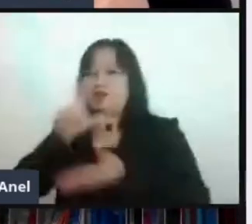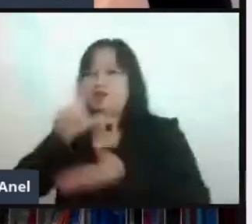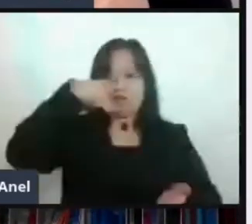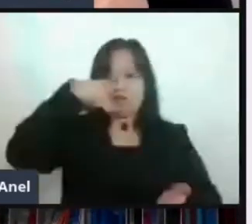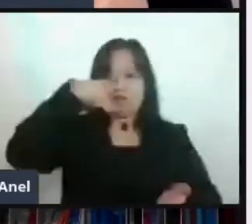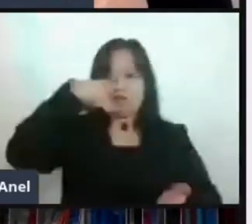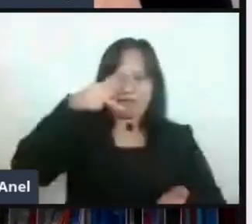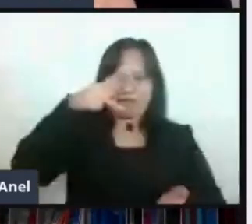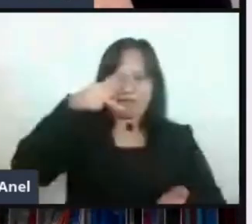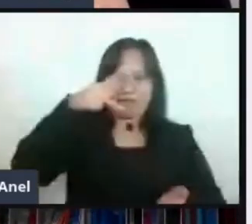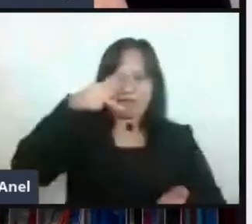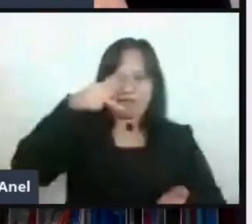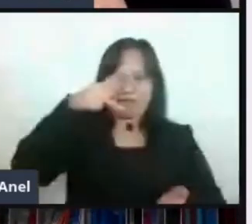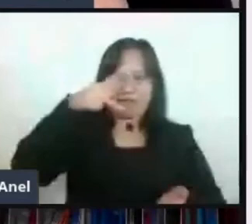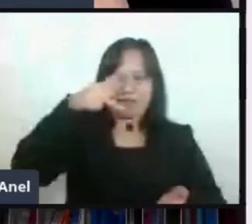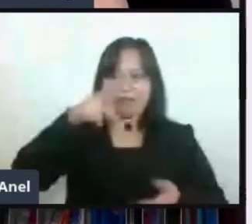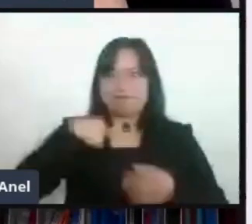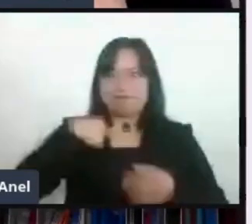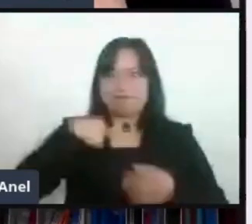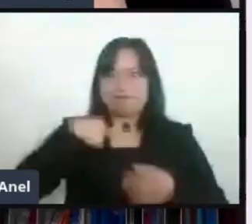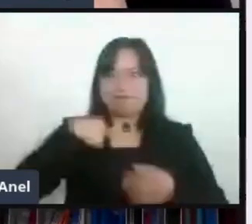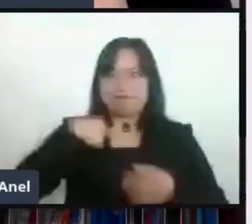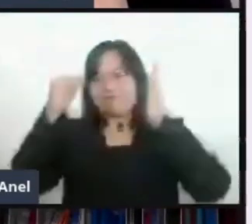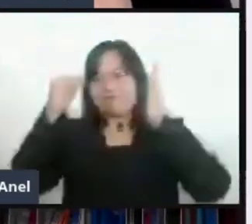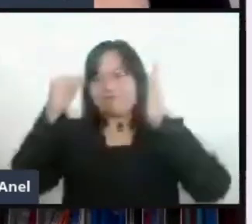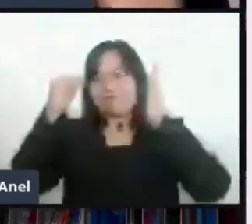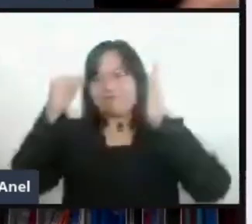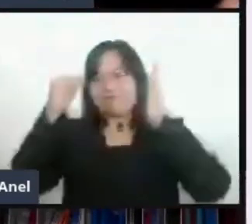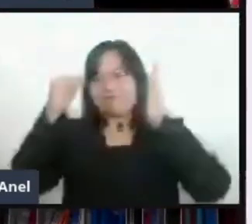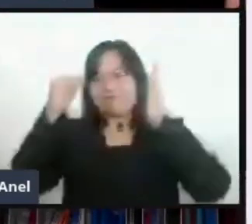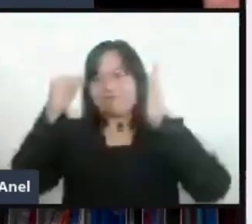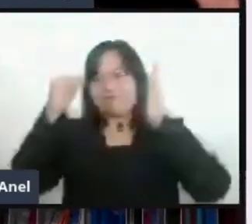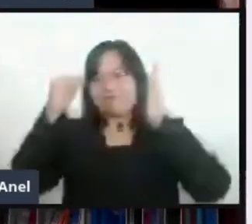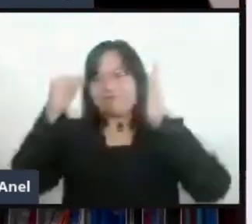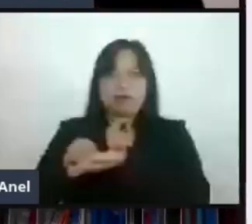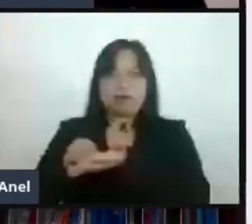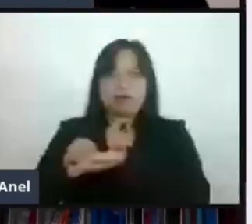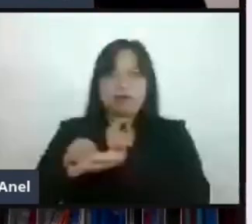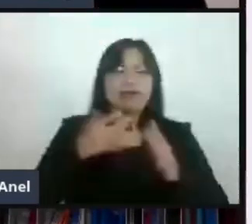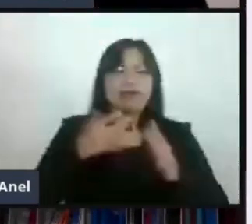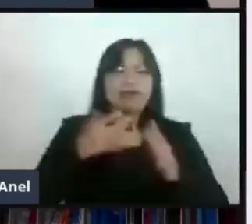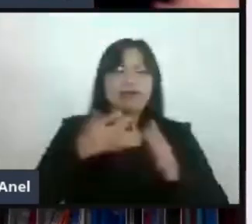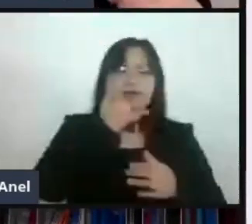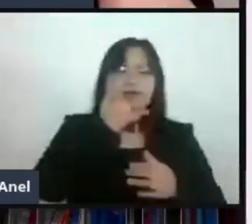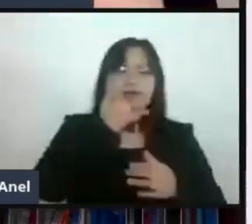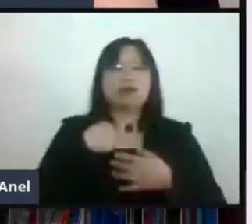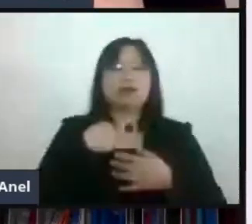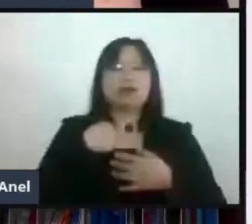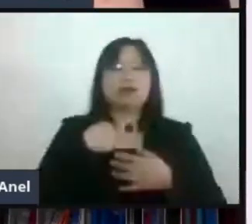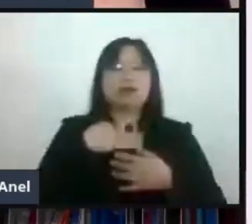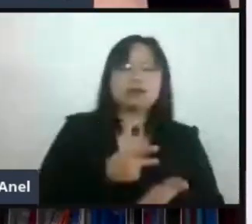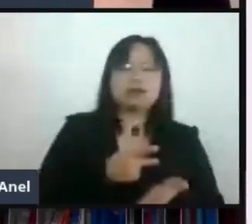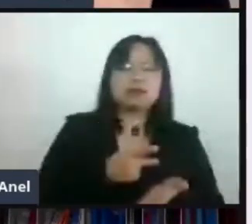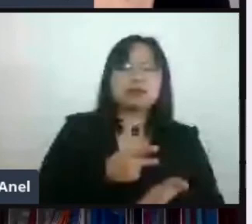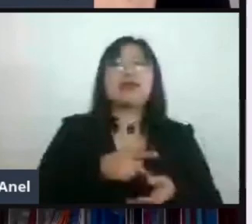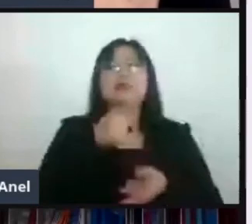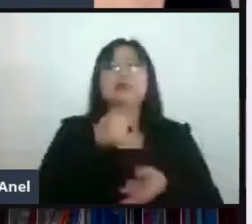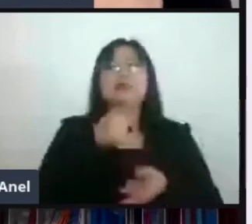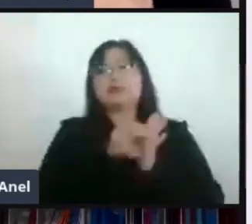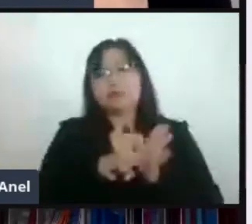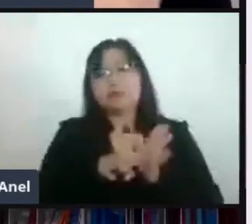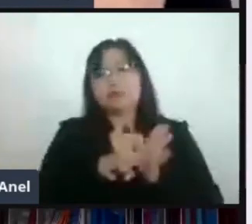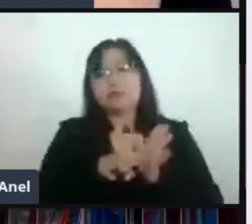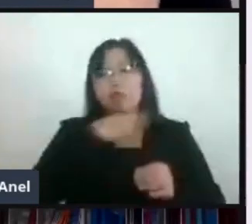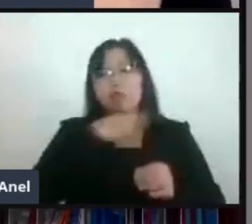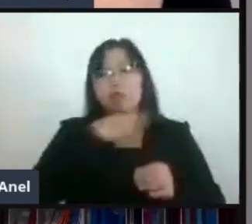me preguntaste otra cosa, Carlos. Sí, o sea, si se puede restringir, es decir, yo ya tengo el link y si los puedo restringir, o